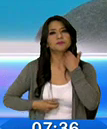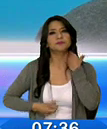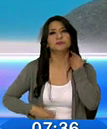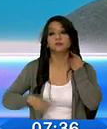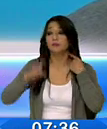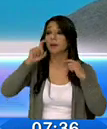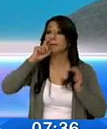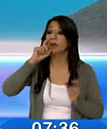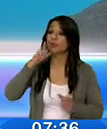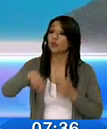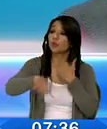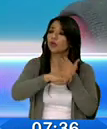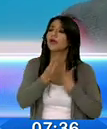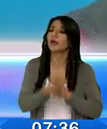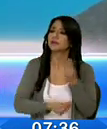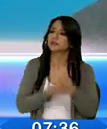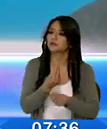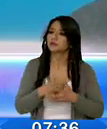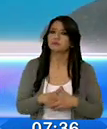Maduro va y se cobija